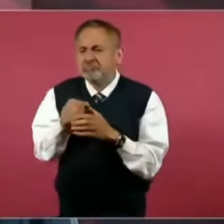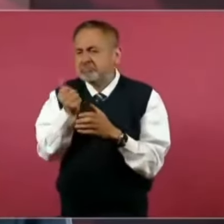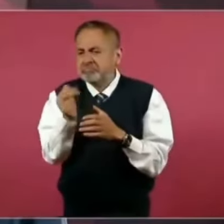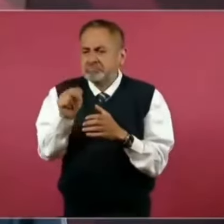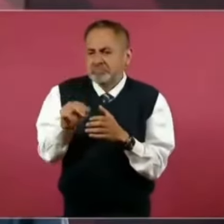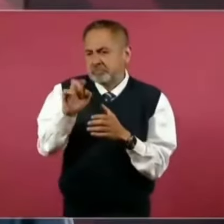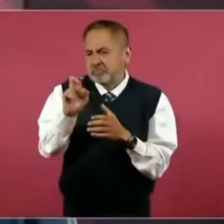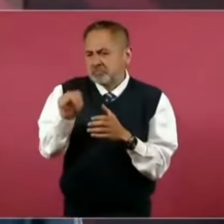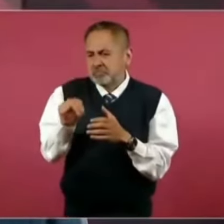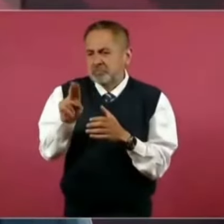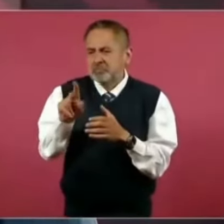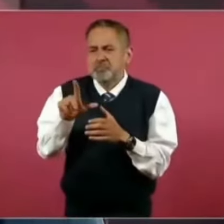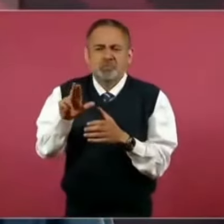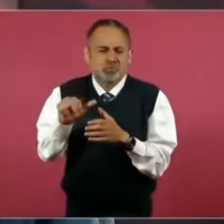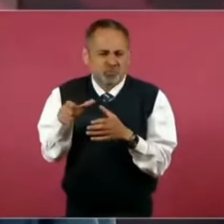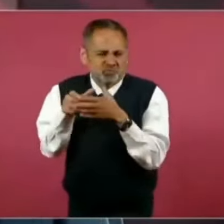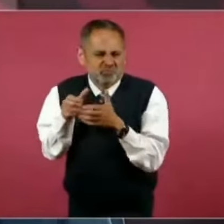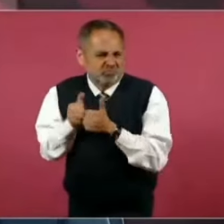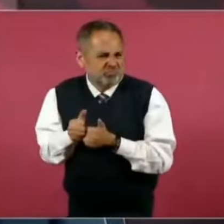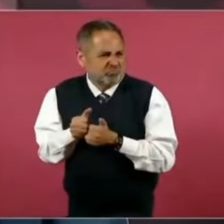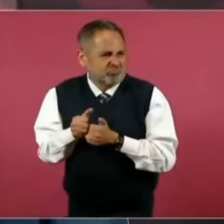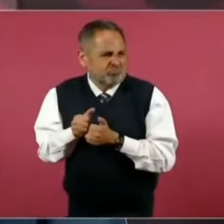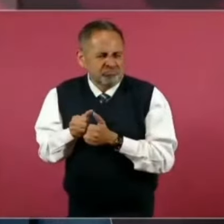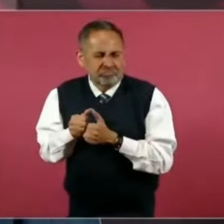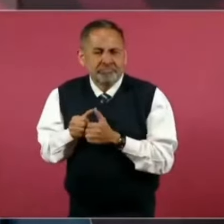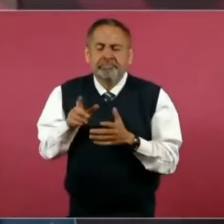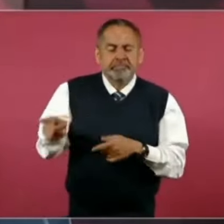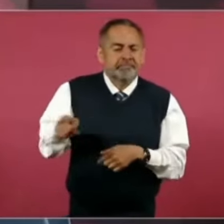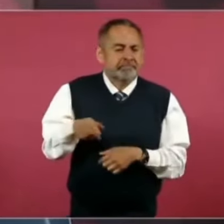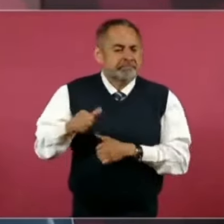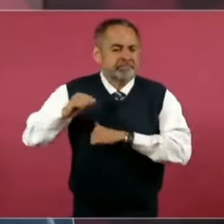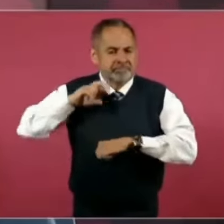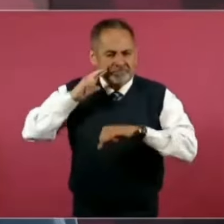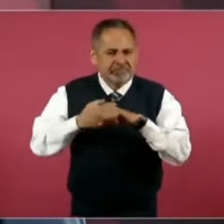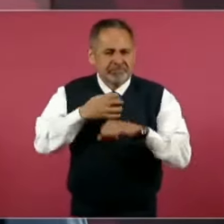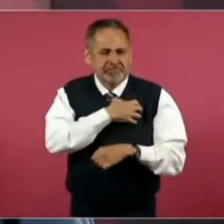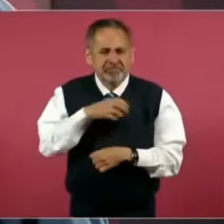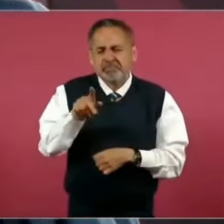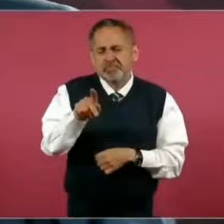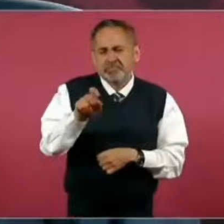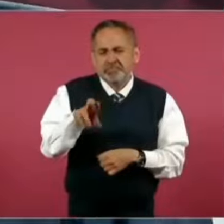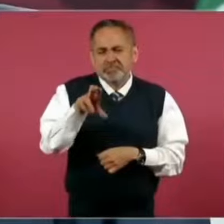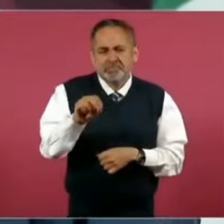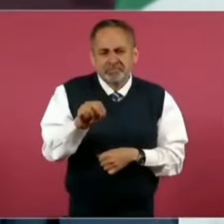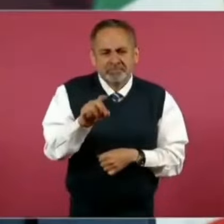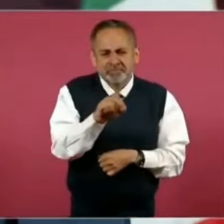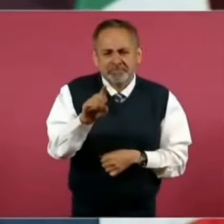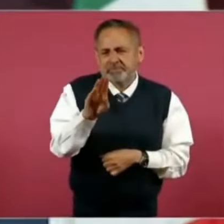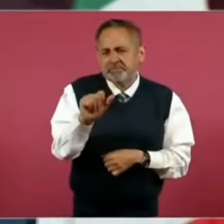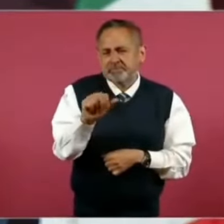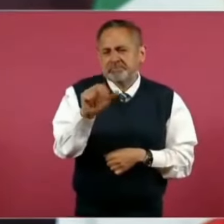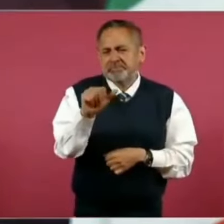Ulúa y un comandante, Pedro Sáenz de